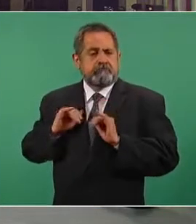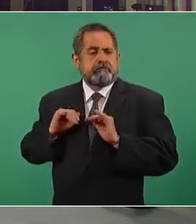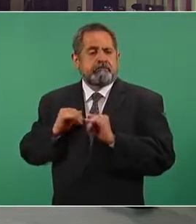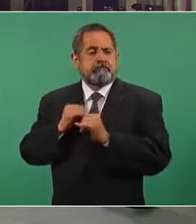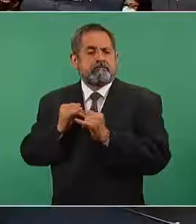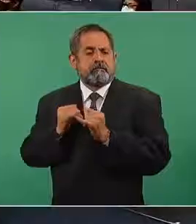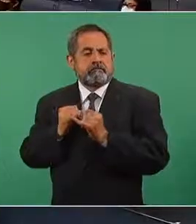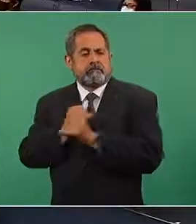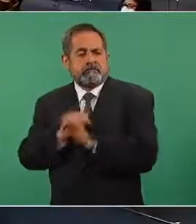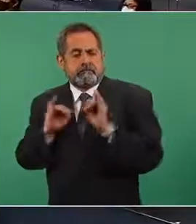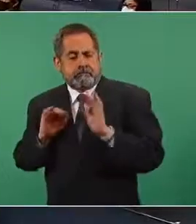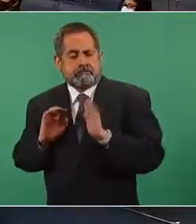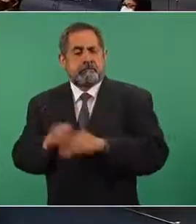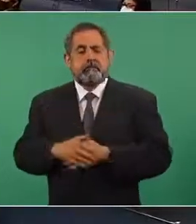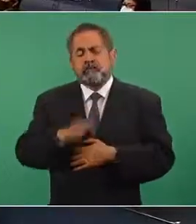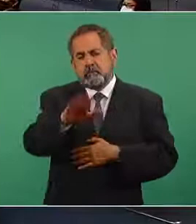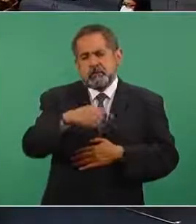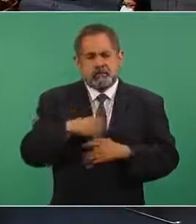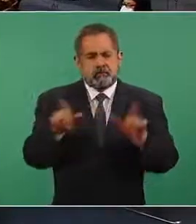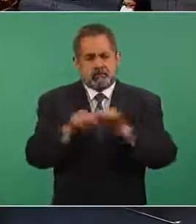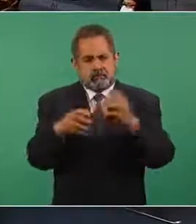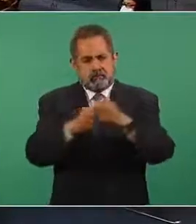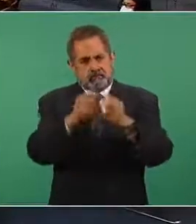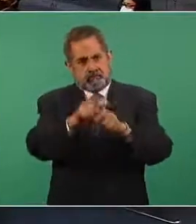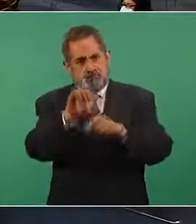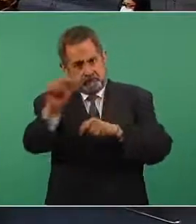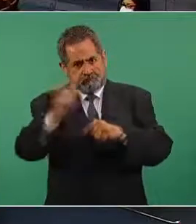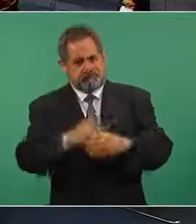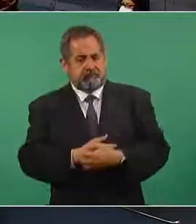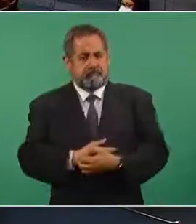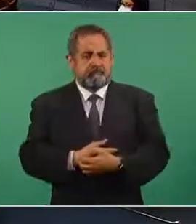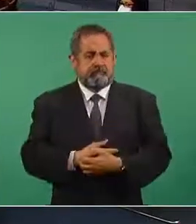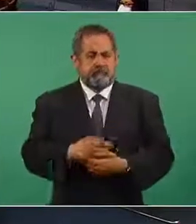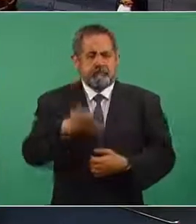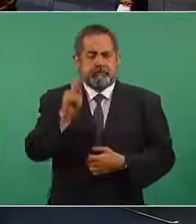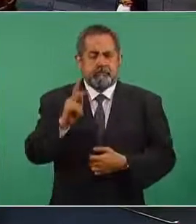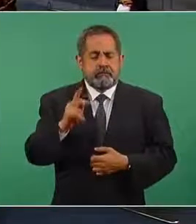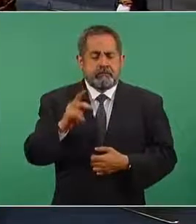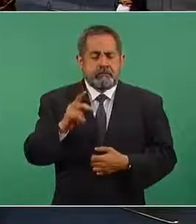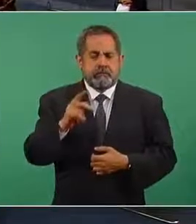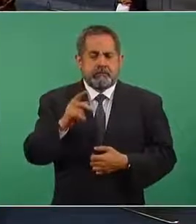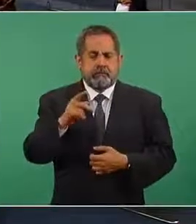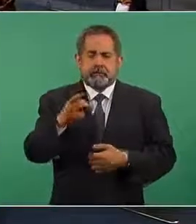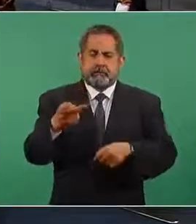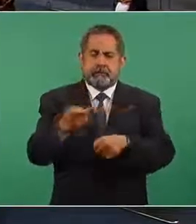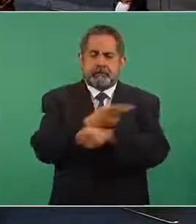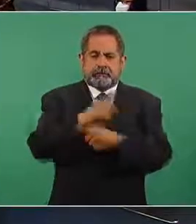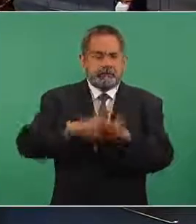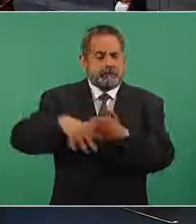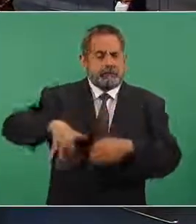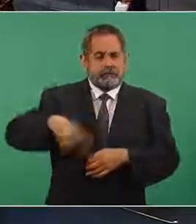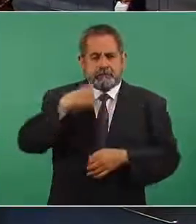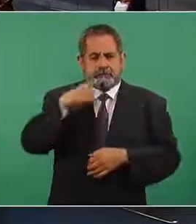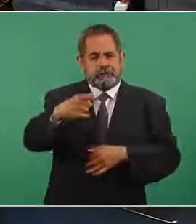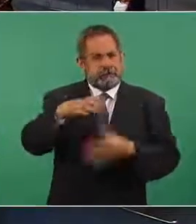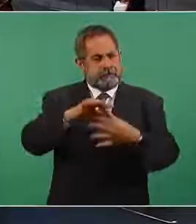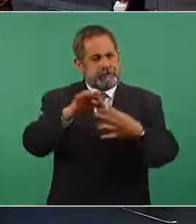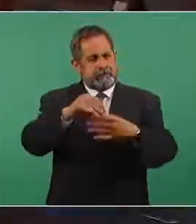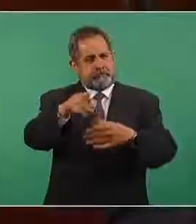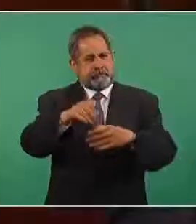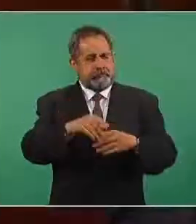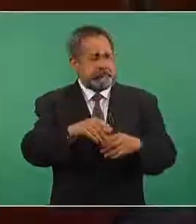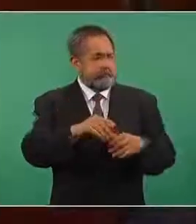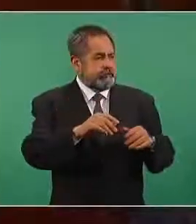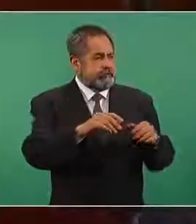porque usted se tiene que ir, pero pues no podemos dejar pasar lo que acaba de decir sobre